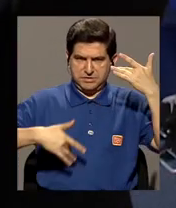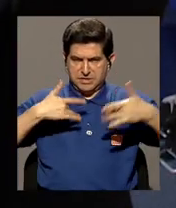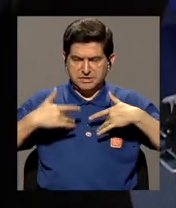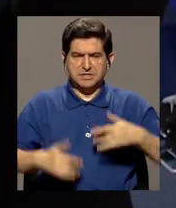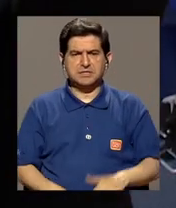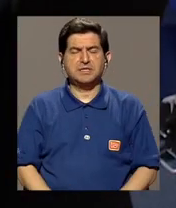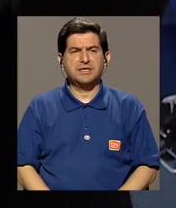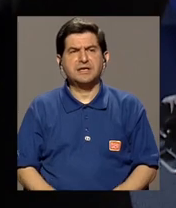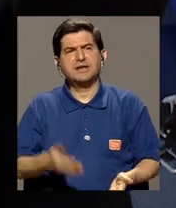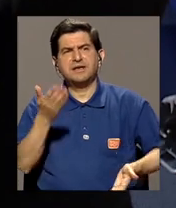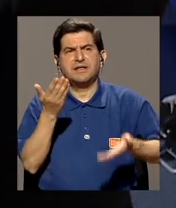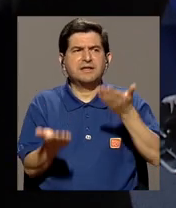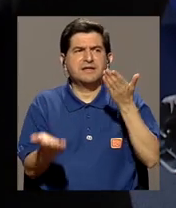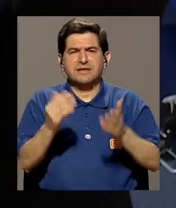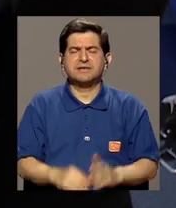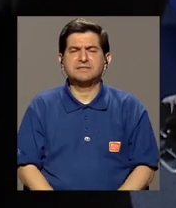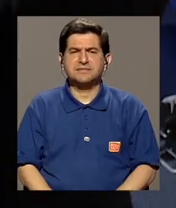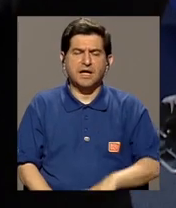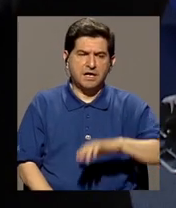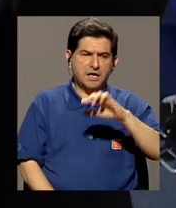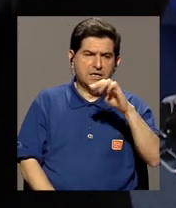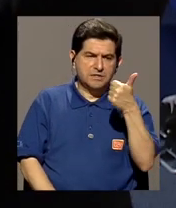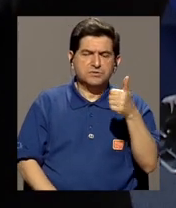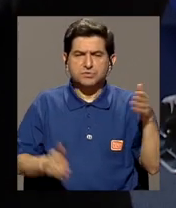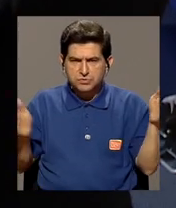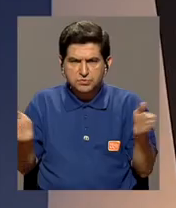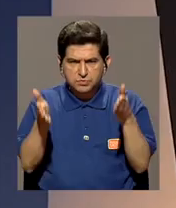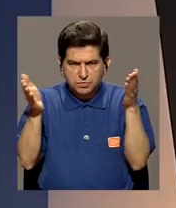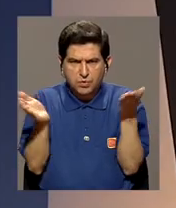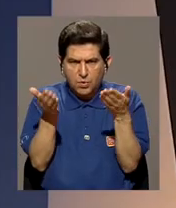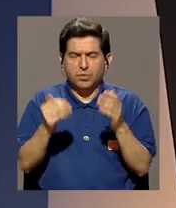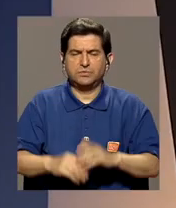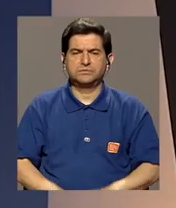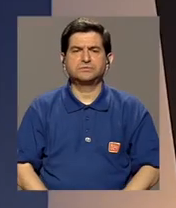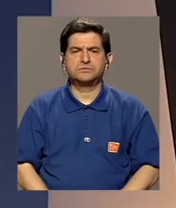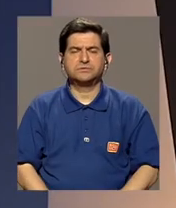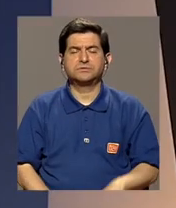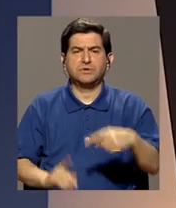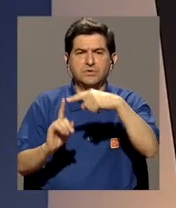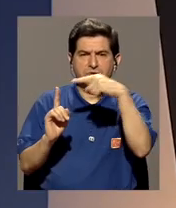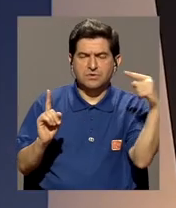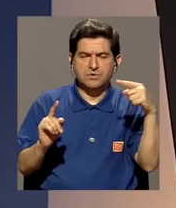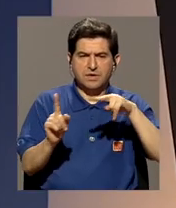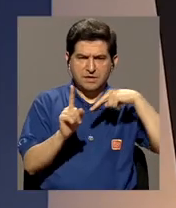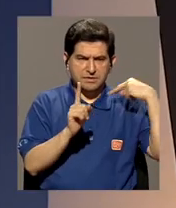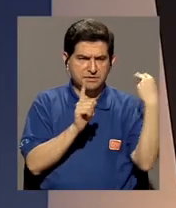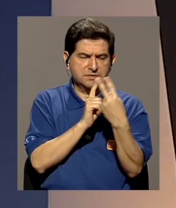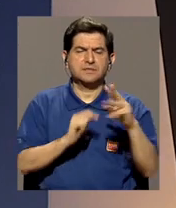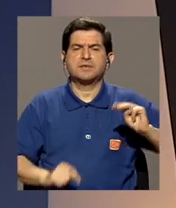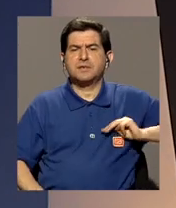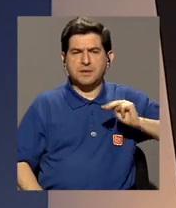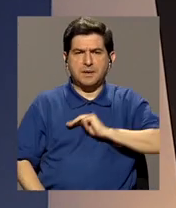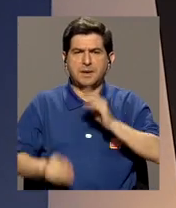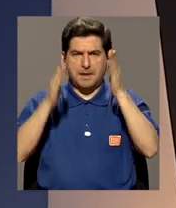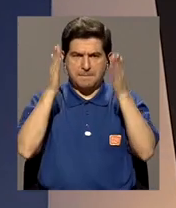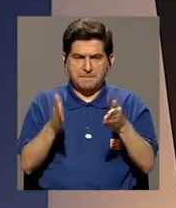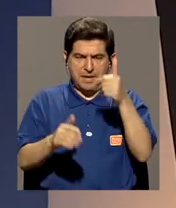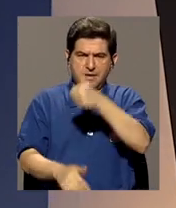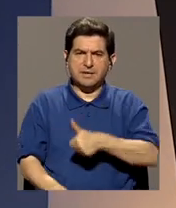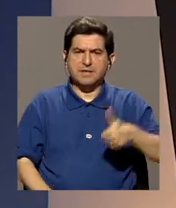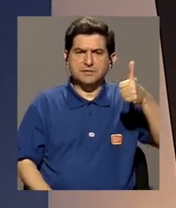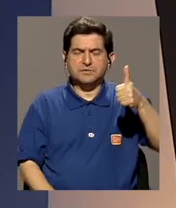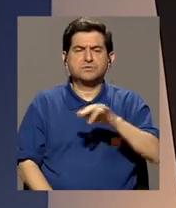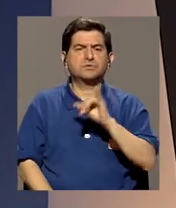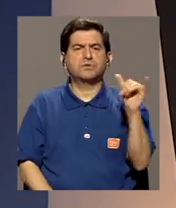aires digámoslo así aires frescos y tanto desde la perspectiva del ministro rector